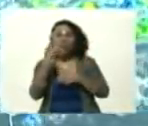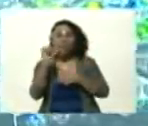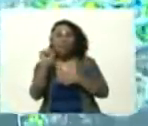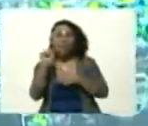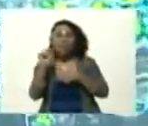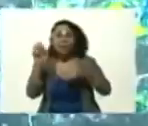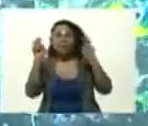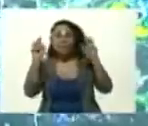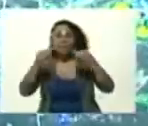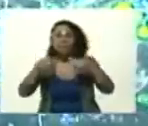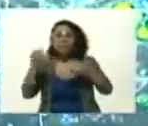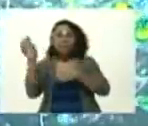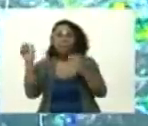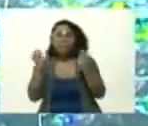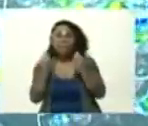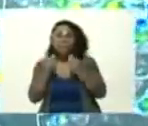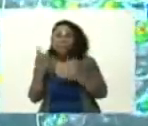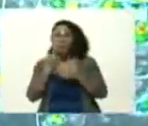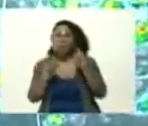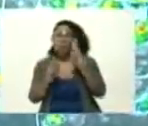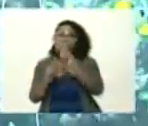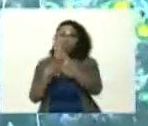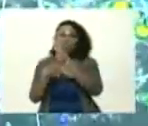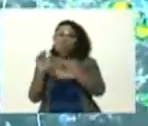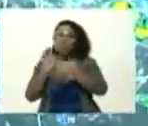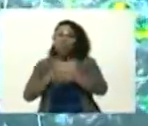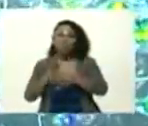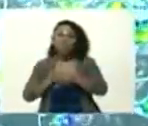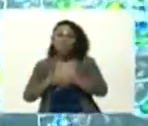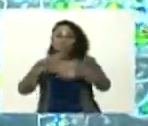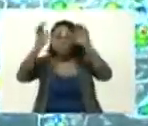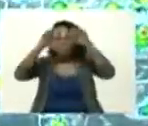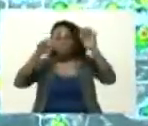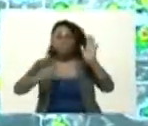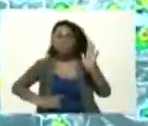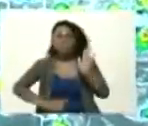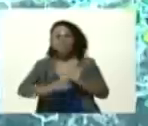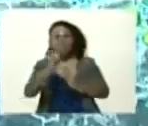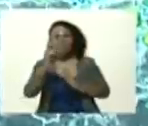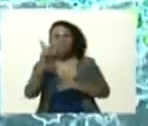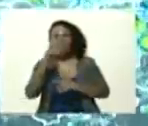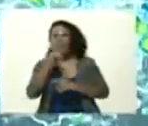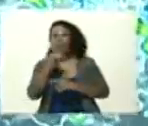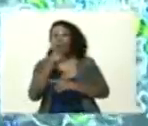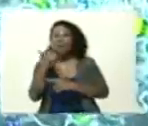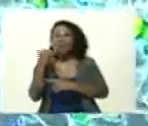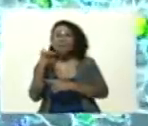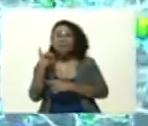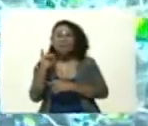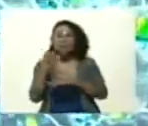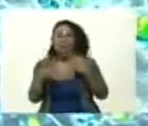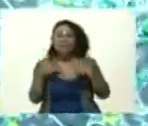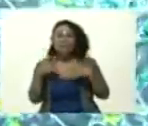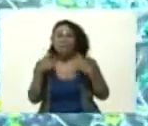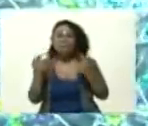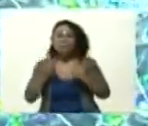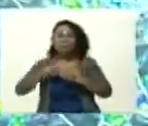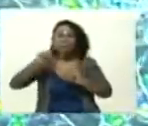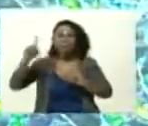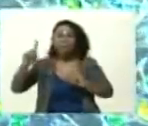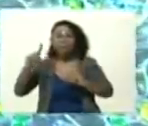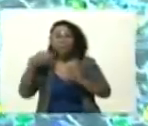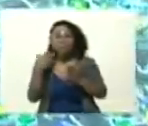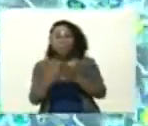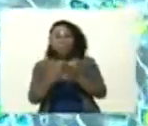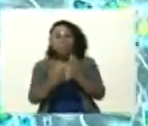Mérida, vea que no tenemos ninguna nubosidad de gran desarrollo, no tenemos ni siquiera actividad eléctrica. Se